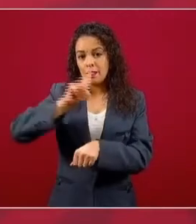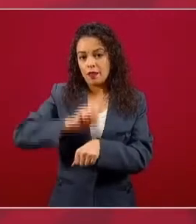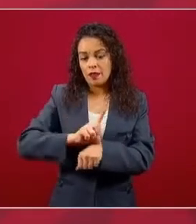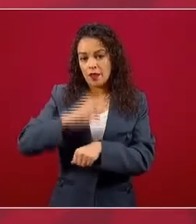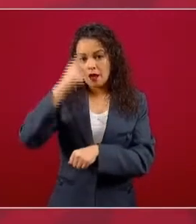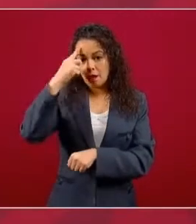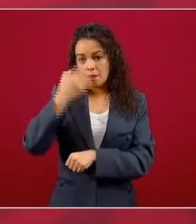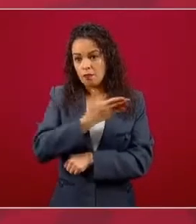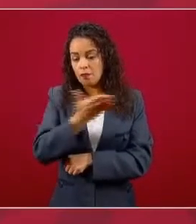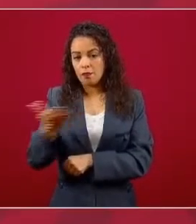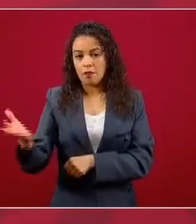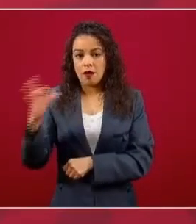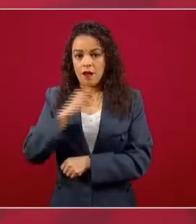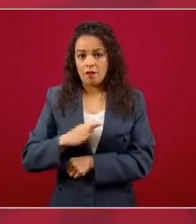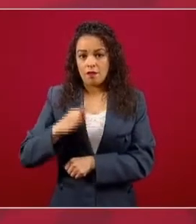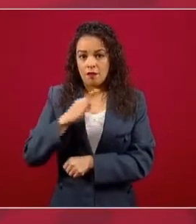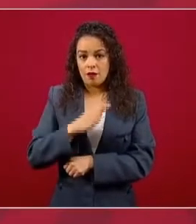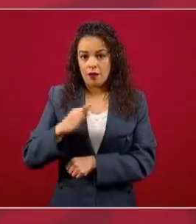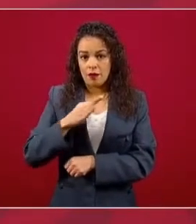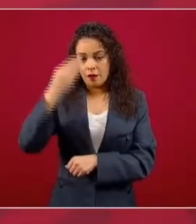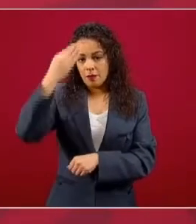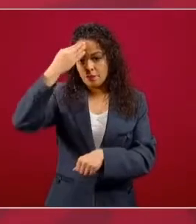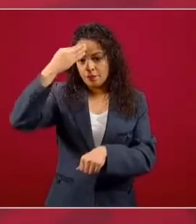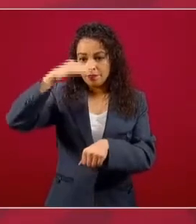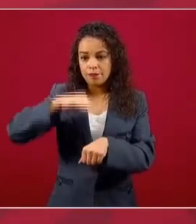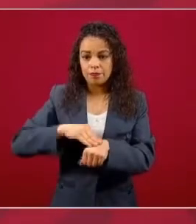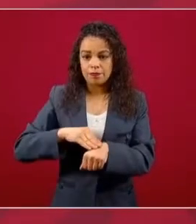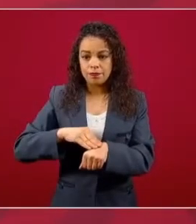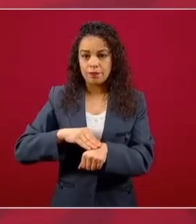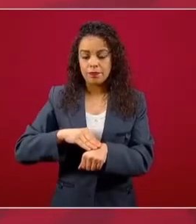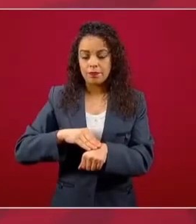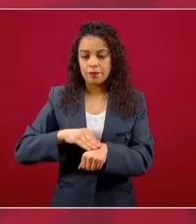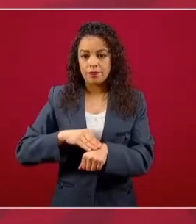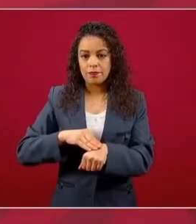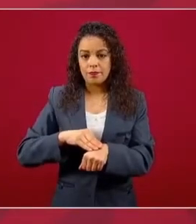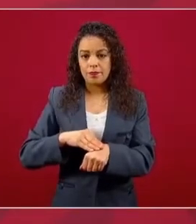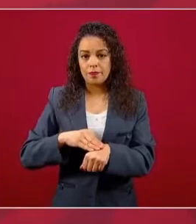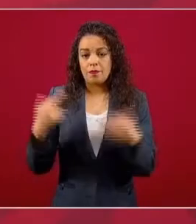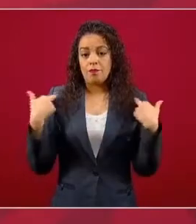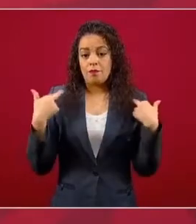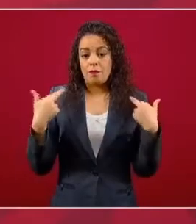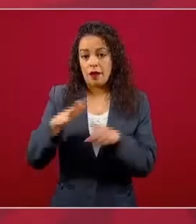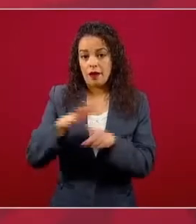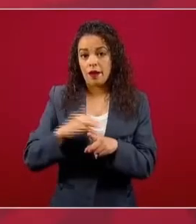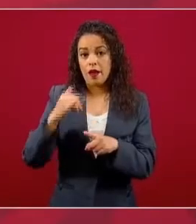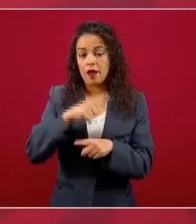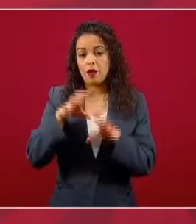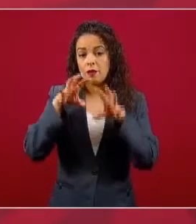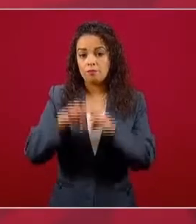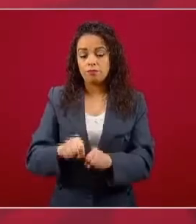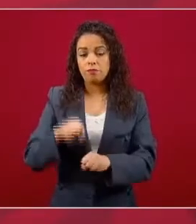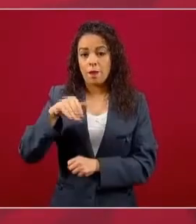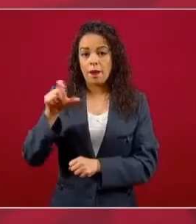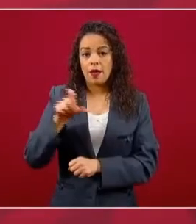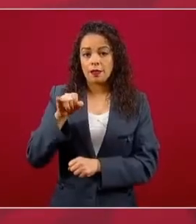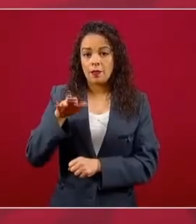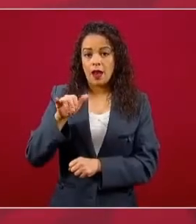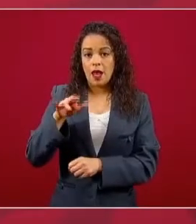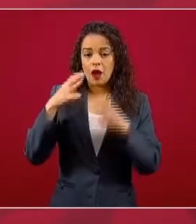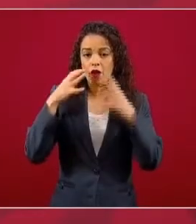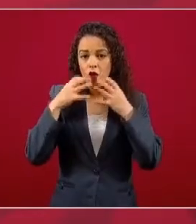para conmemorar también la captura de maximiliano de habsburgo que se logró gracias a la toma de querétaro por el general